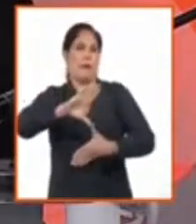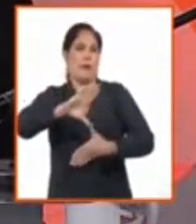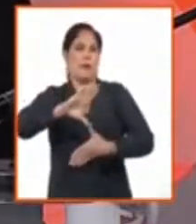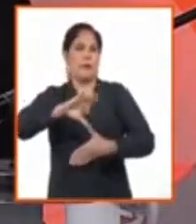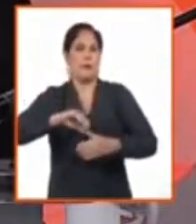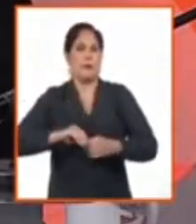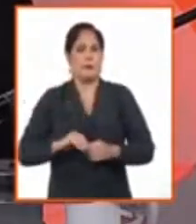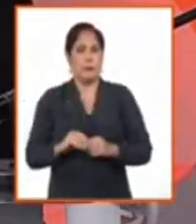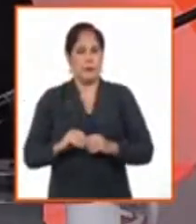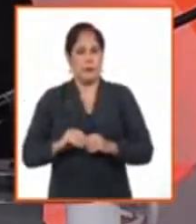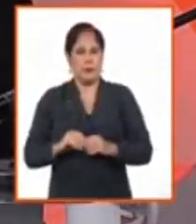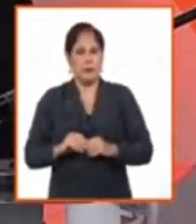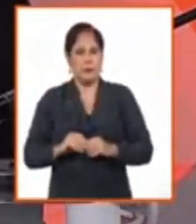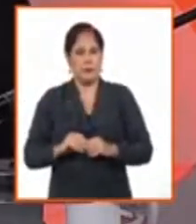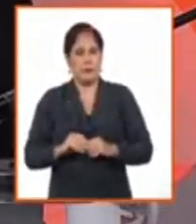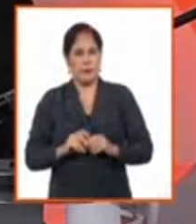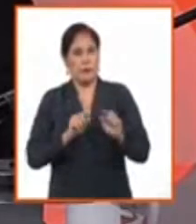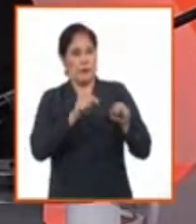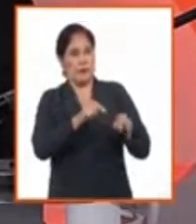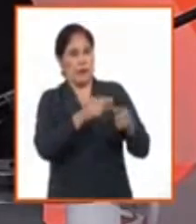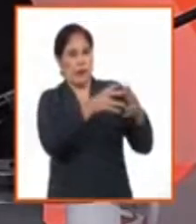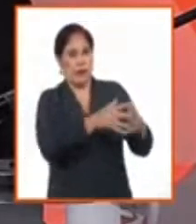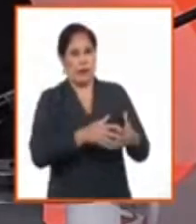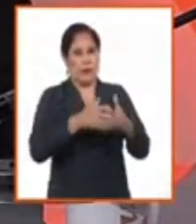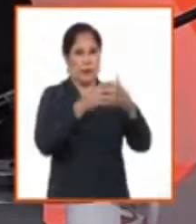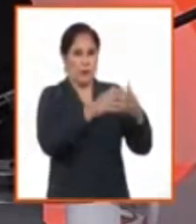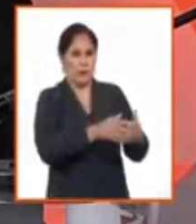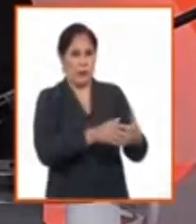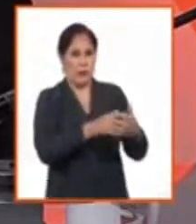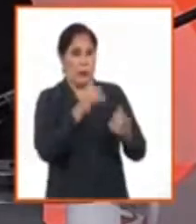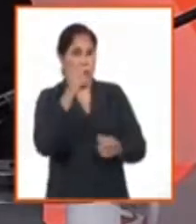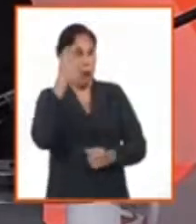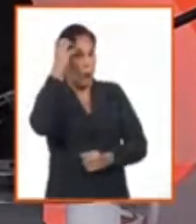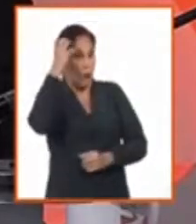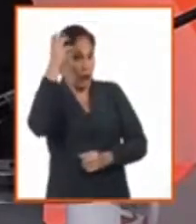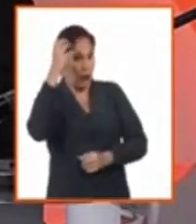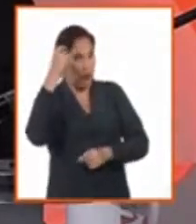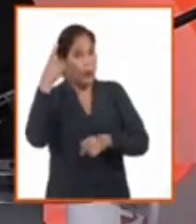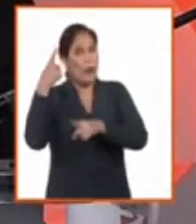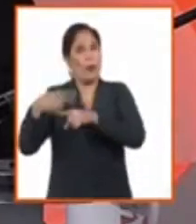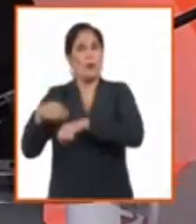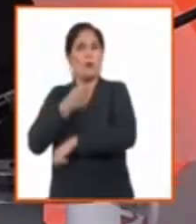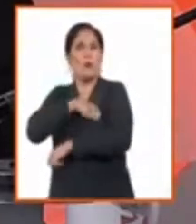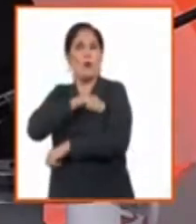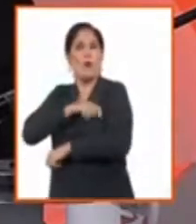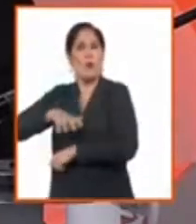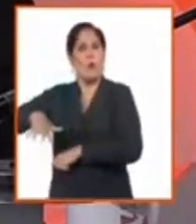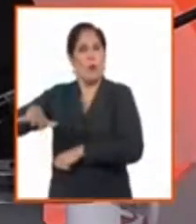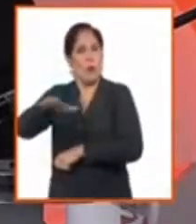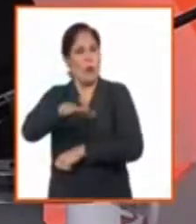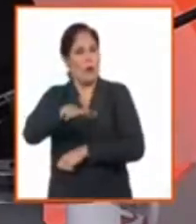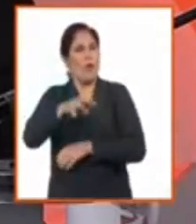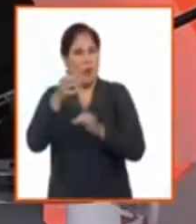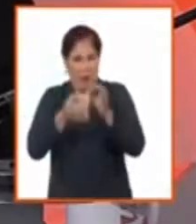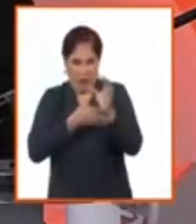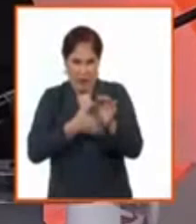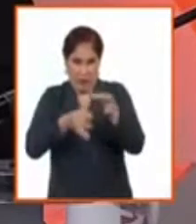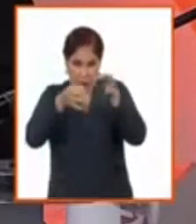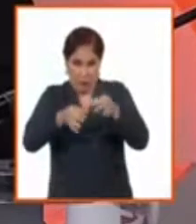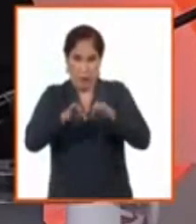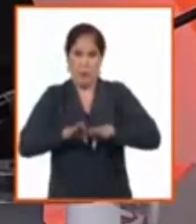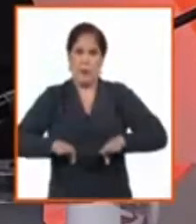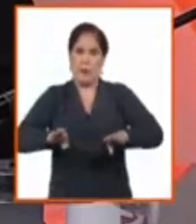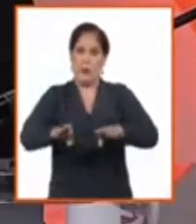de las américas que han tenido lugar en los ángeles uno de los gobernantes otra de los pueblos y de esa realidad estaremos hablando